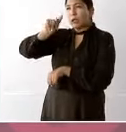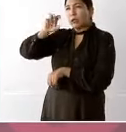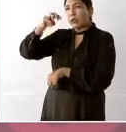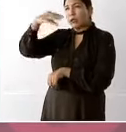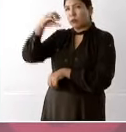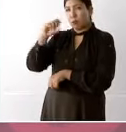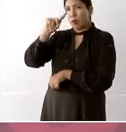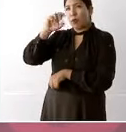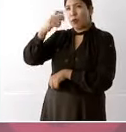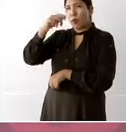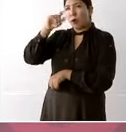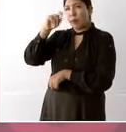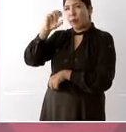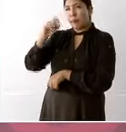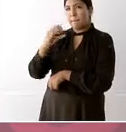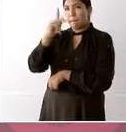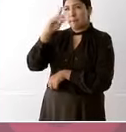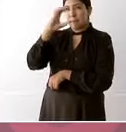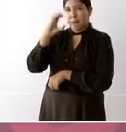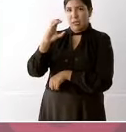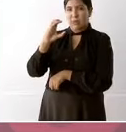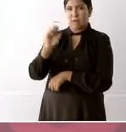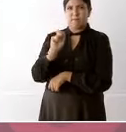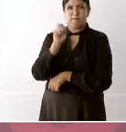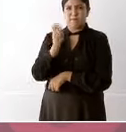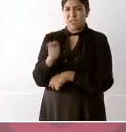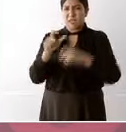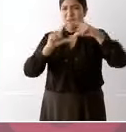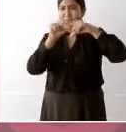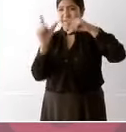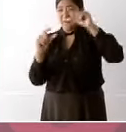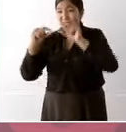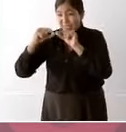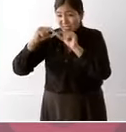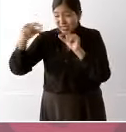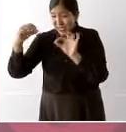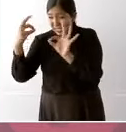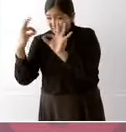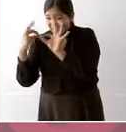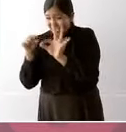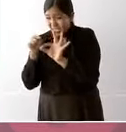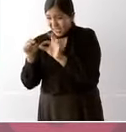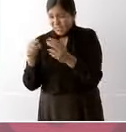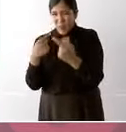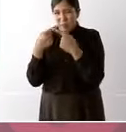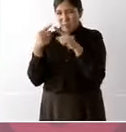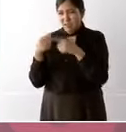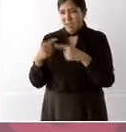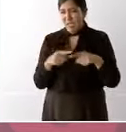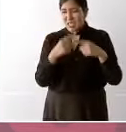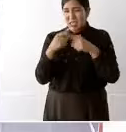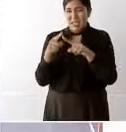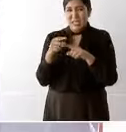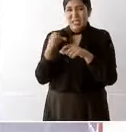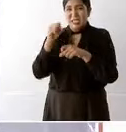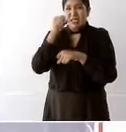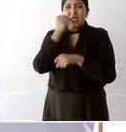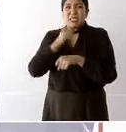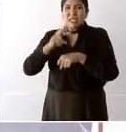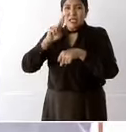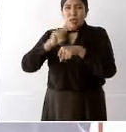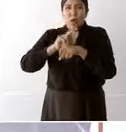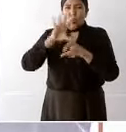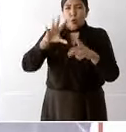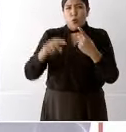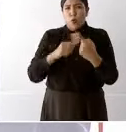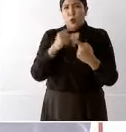indispensable mencionar que el corredor interoceánico, en coordinación con la SEDATU, la SEMARNAP, la Procuraduría Agraria, el RAN,